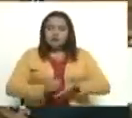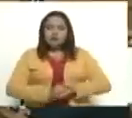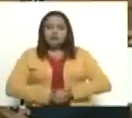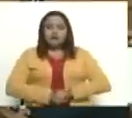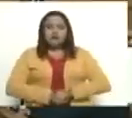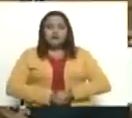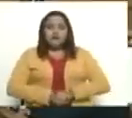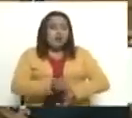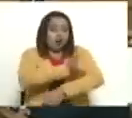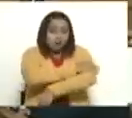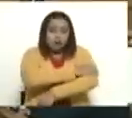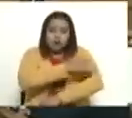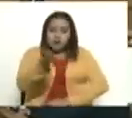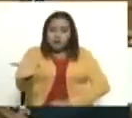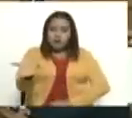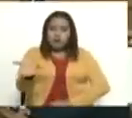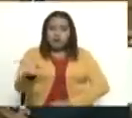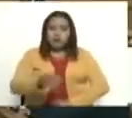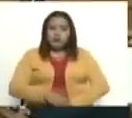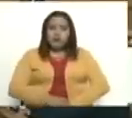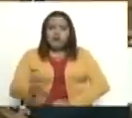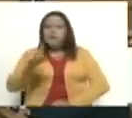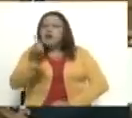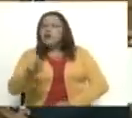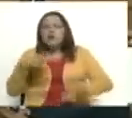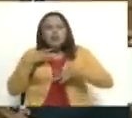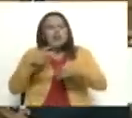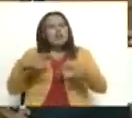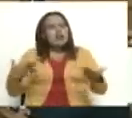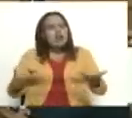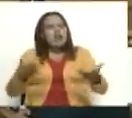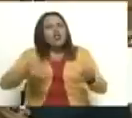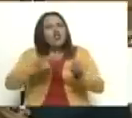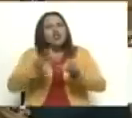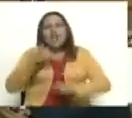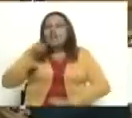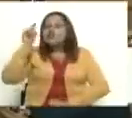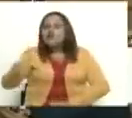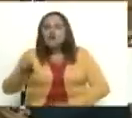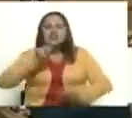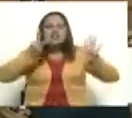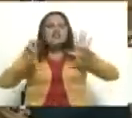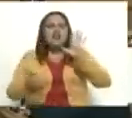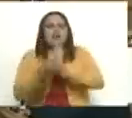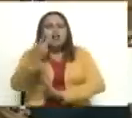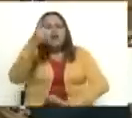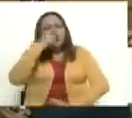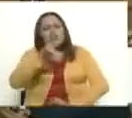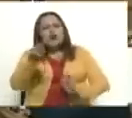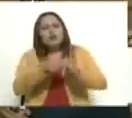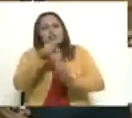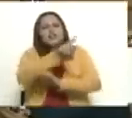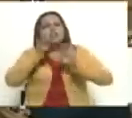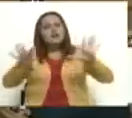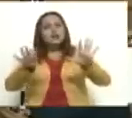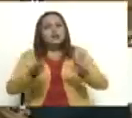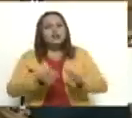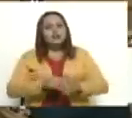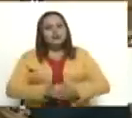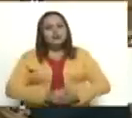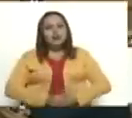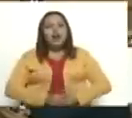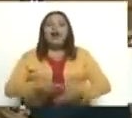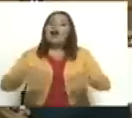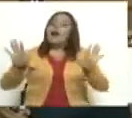Los de la oposición. La pregunta interesante es, ¿dónde estabas tú el 7 de mayo del 2019?